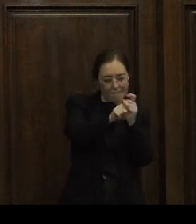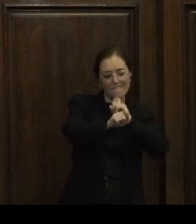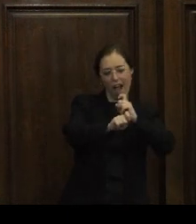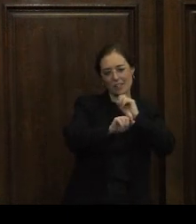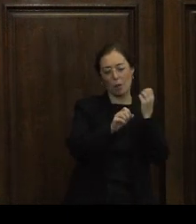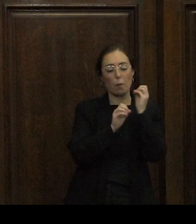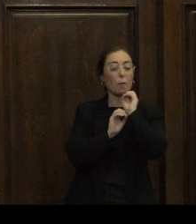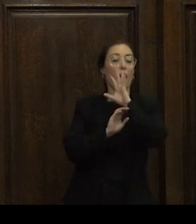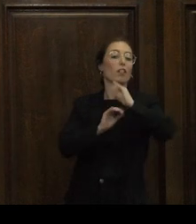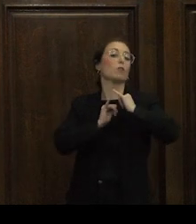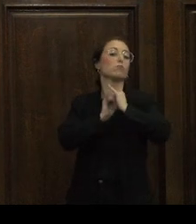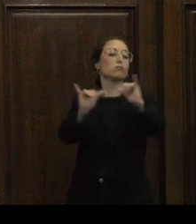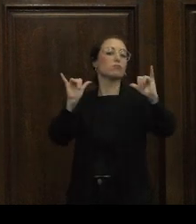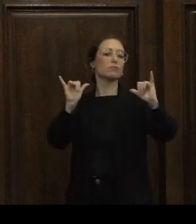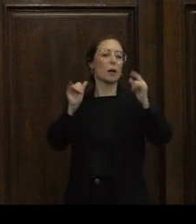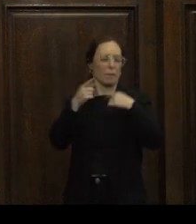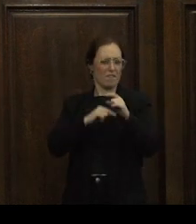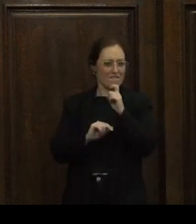en